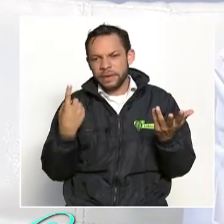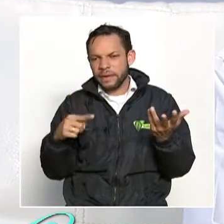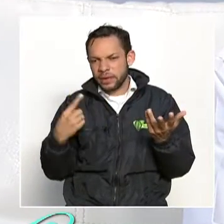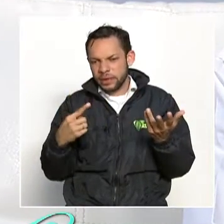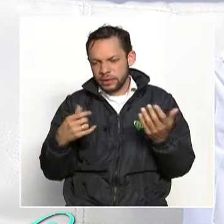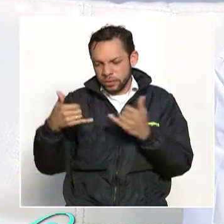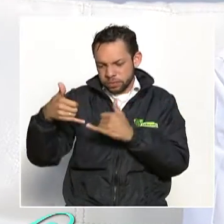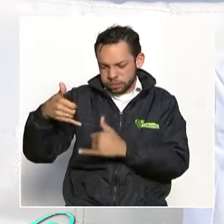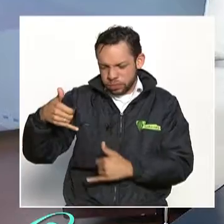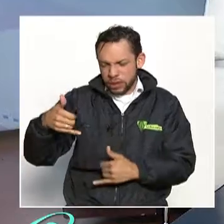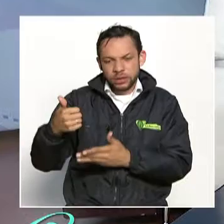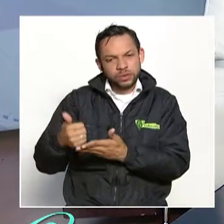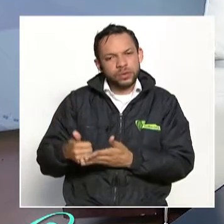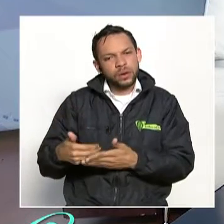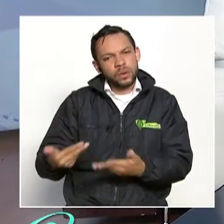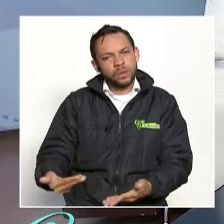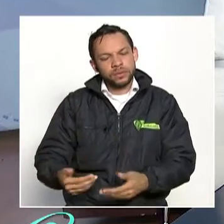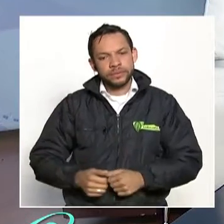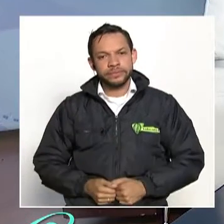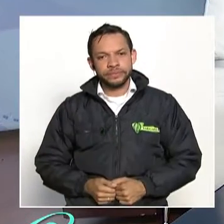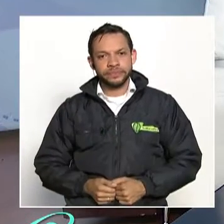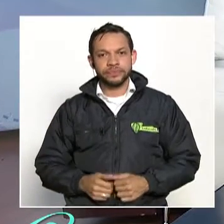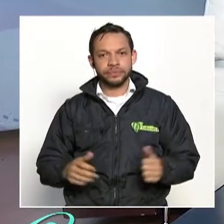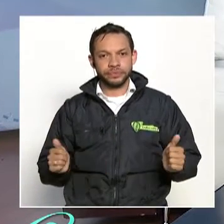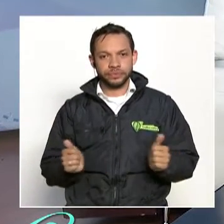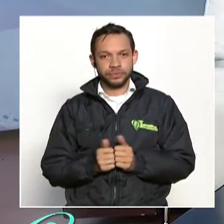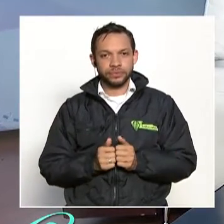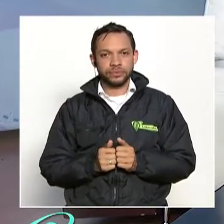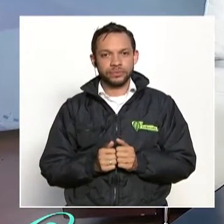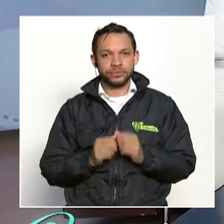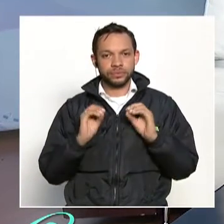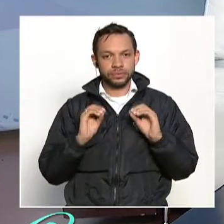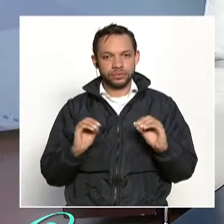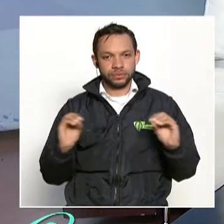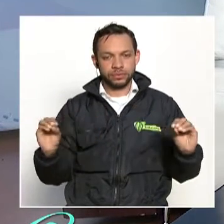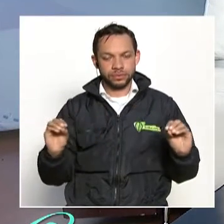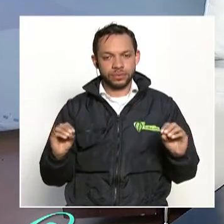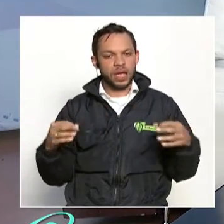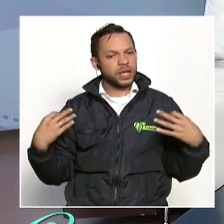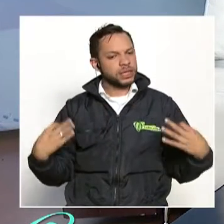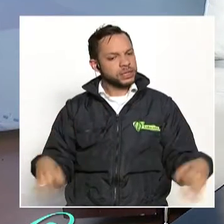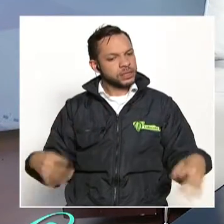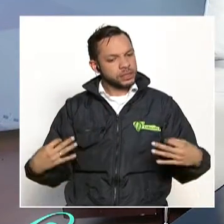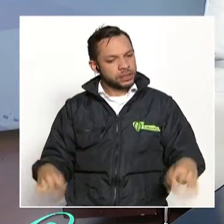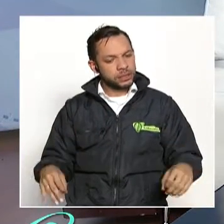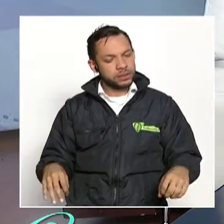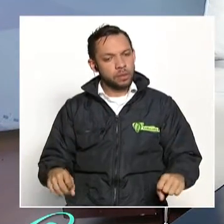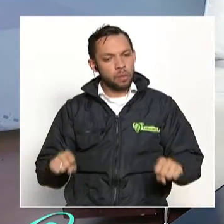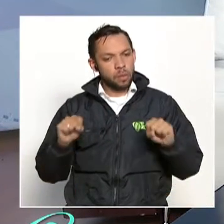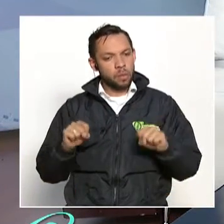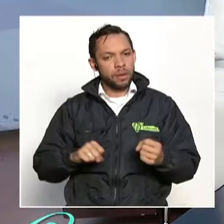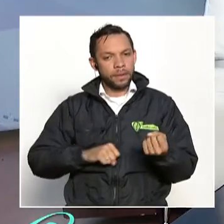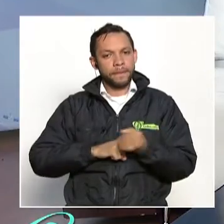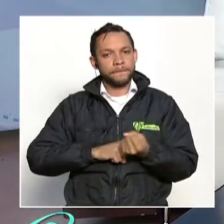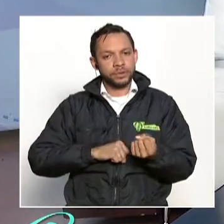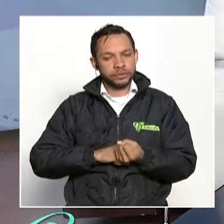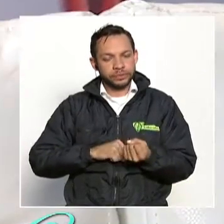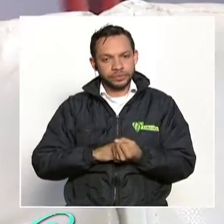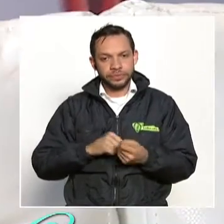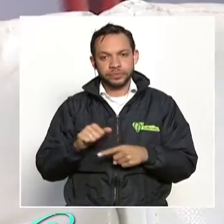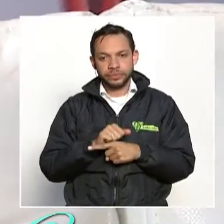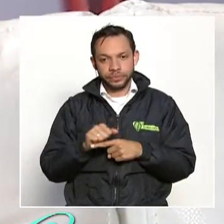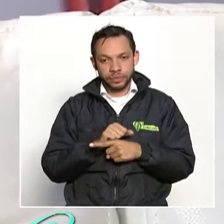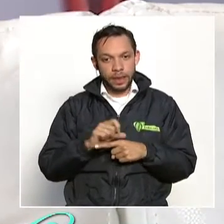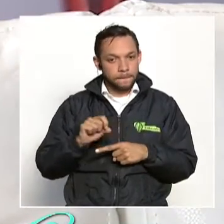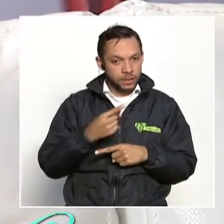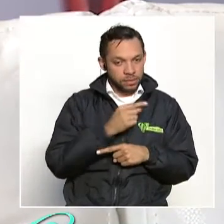consiste esta terapia. Bueno, esta terapia es una terapia muy sencilla, pero muy poderosa. Ya mencionábamos al comienzo